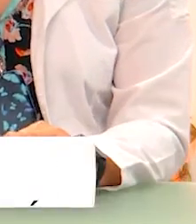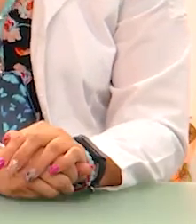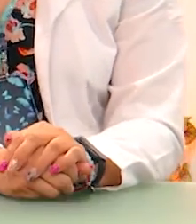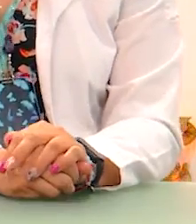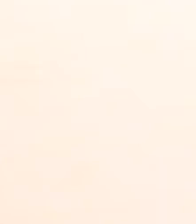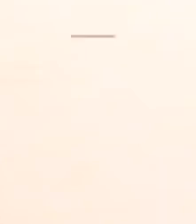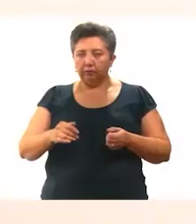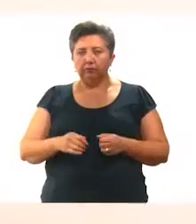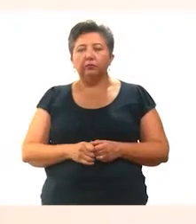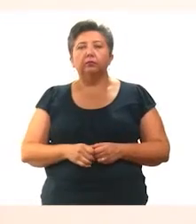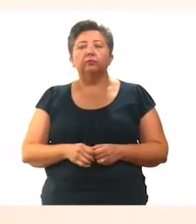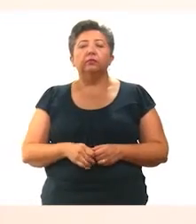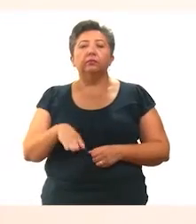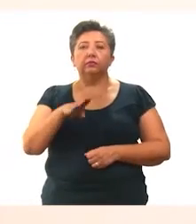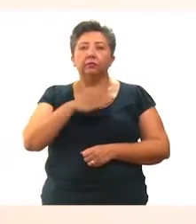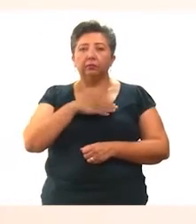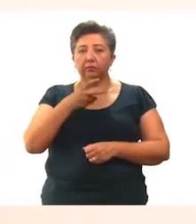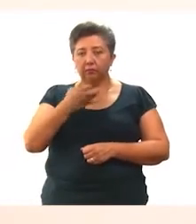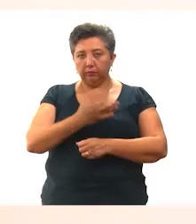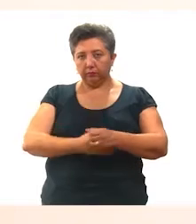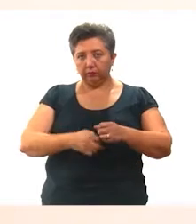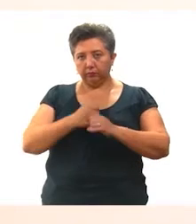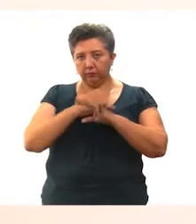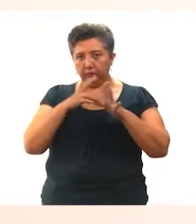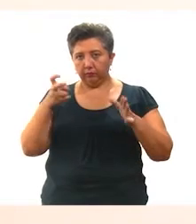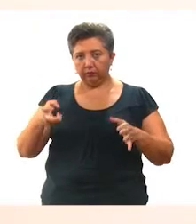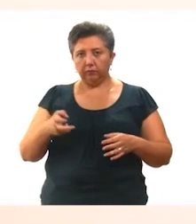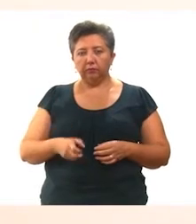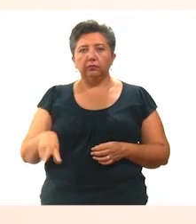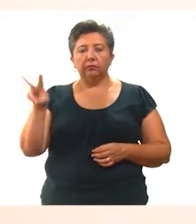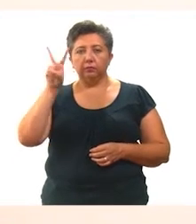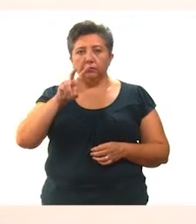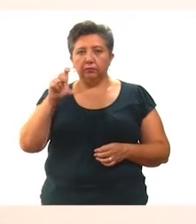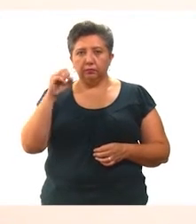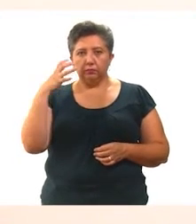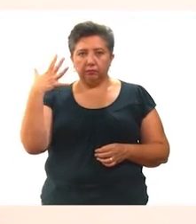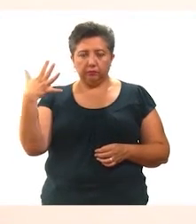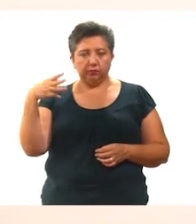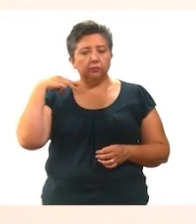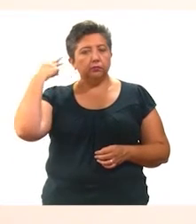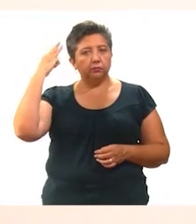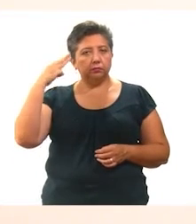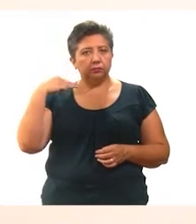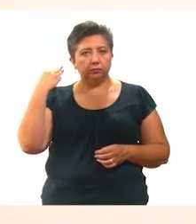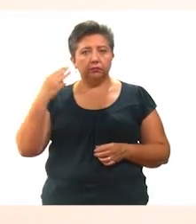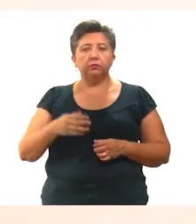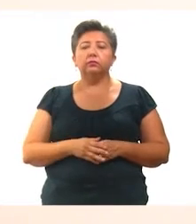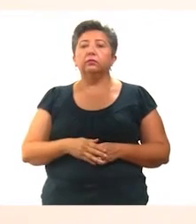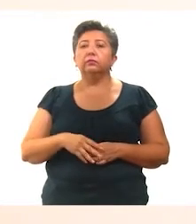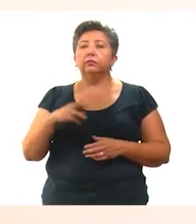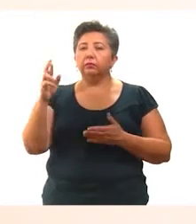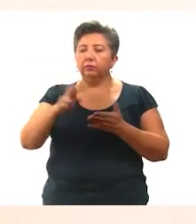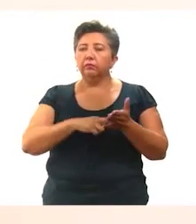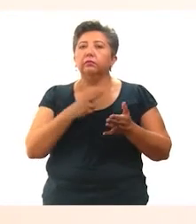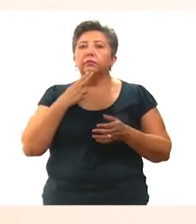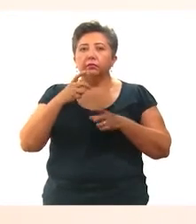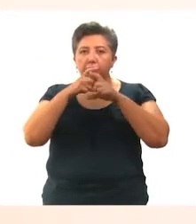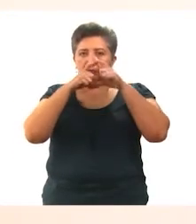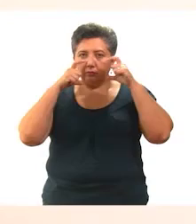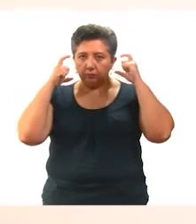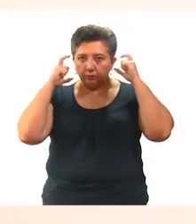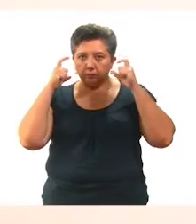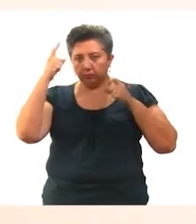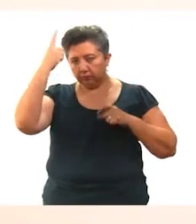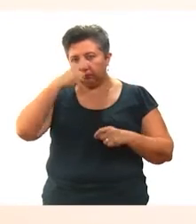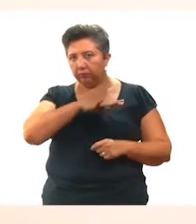vacunau. Y telkujalale, ma humeyahti maco le piscic, betancenetel noco, guajump el pañoleta. Tumen ojeltane, ma tu canantic magtile COVID